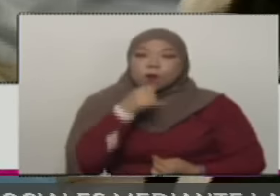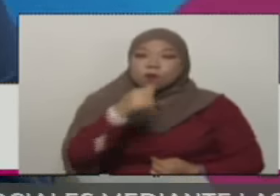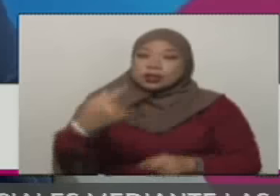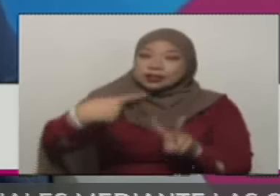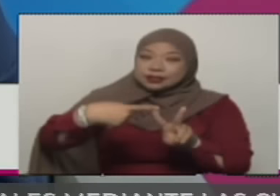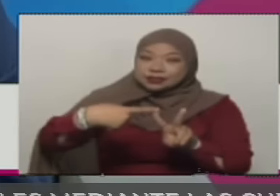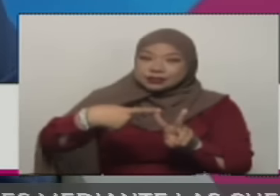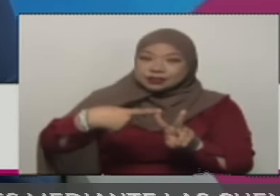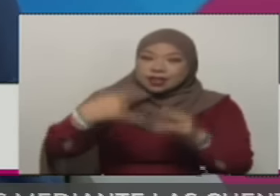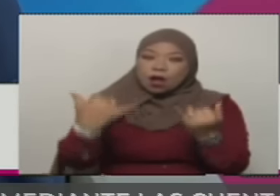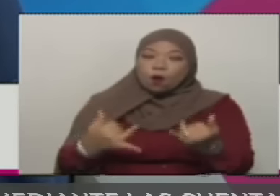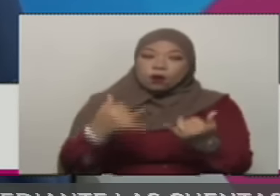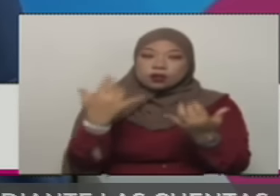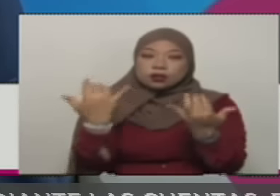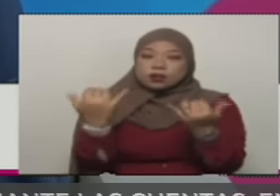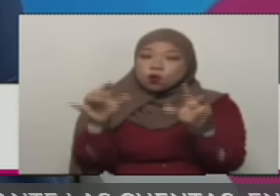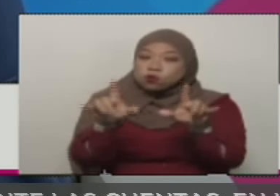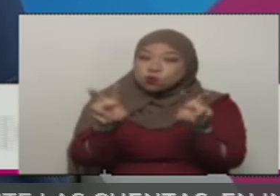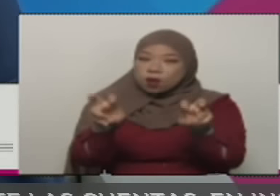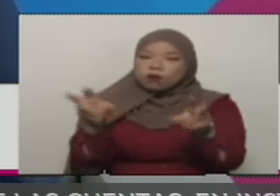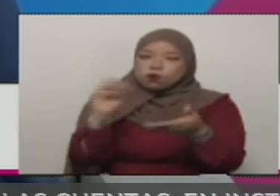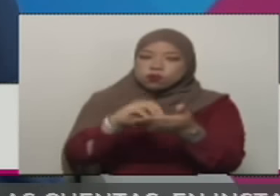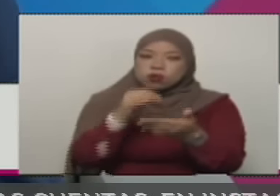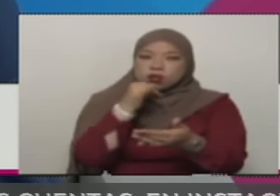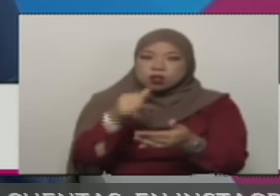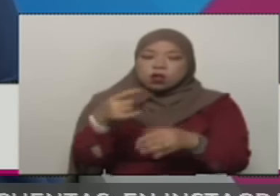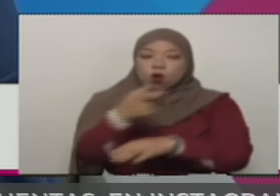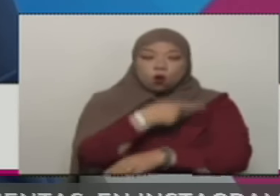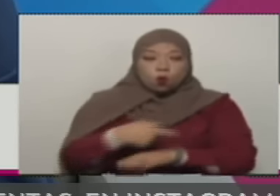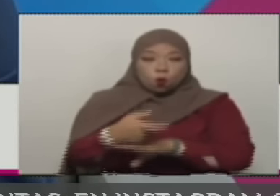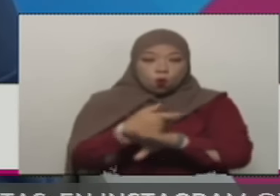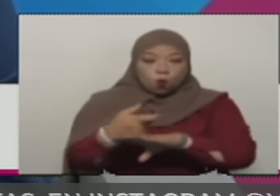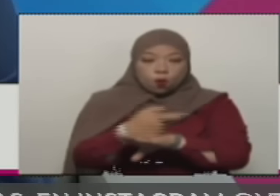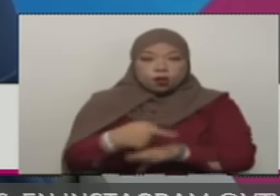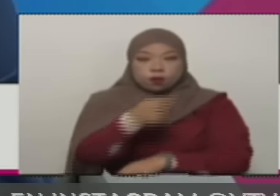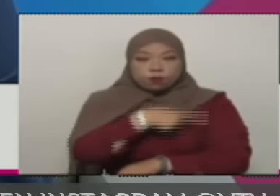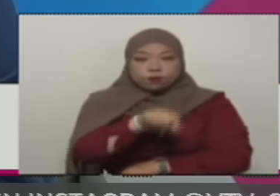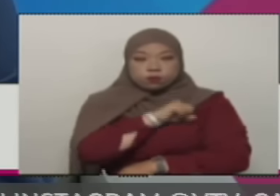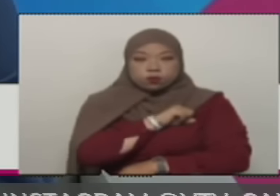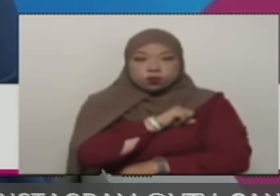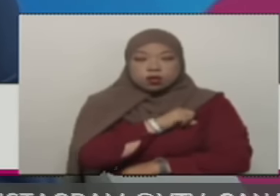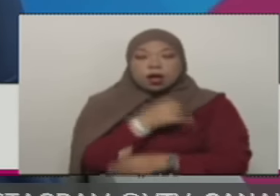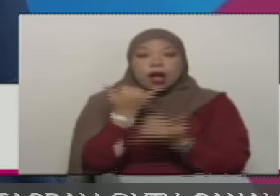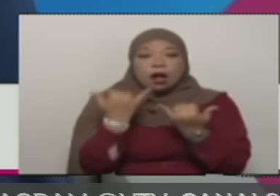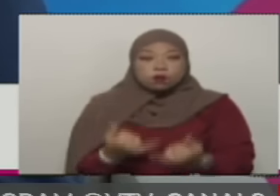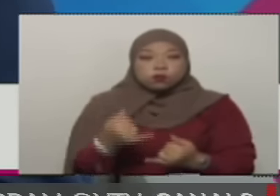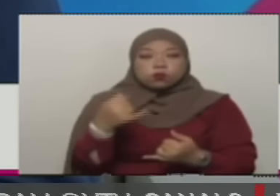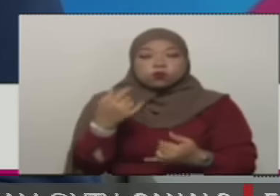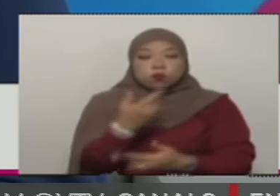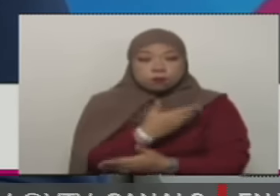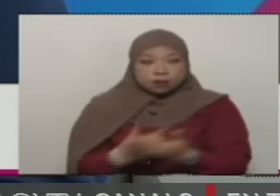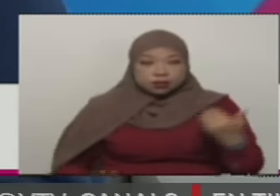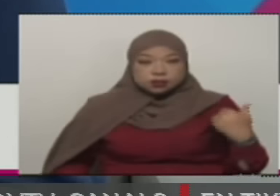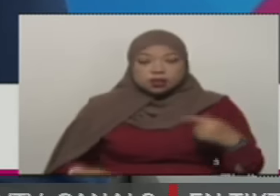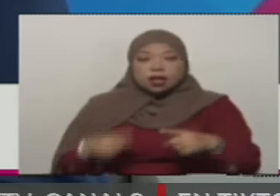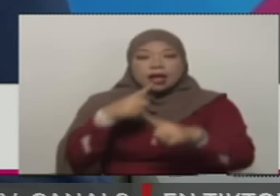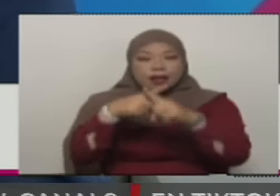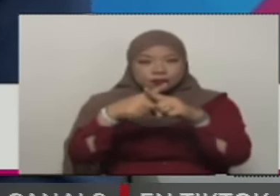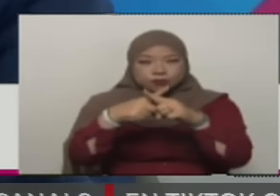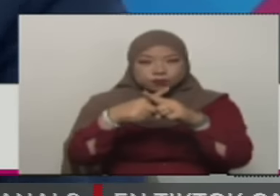hay que actualizar. Gobierno de España corrobora asilo político a Edmundo